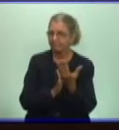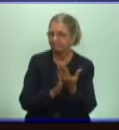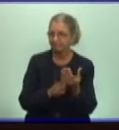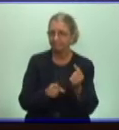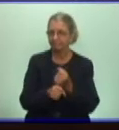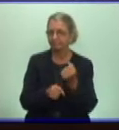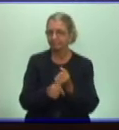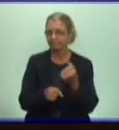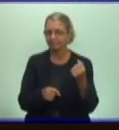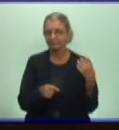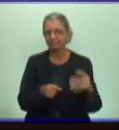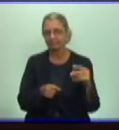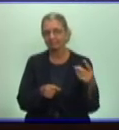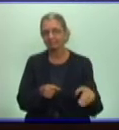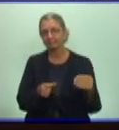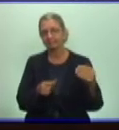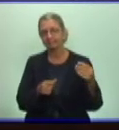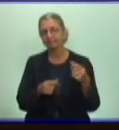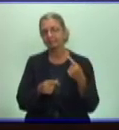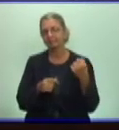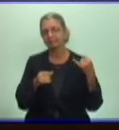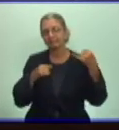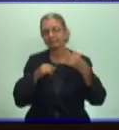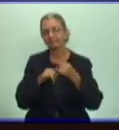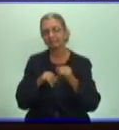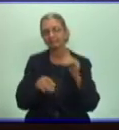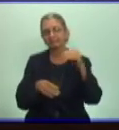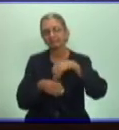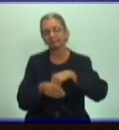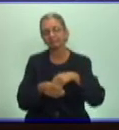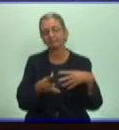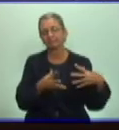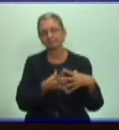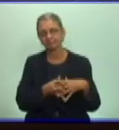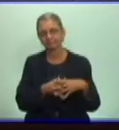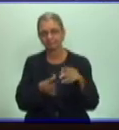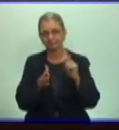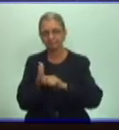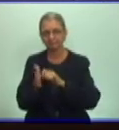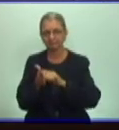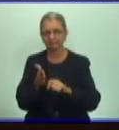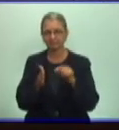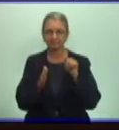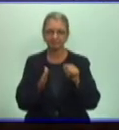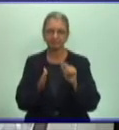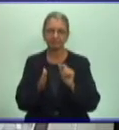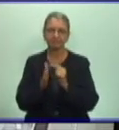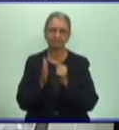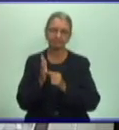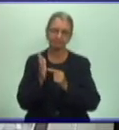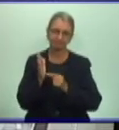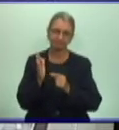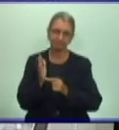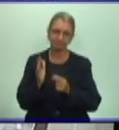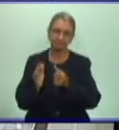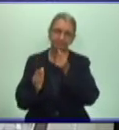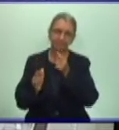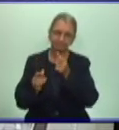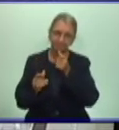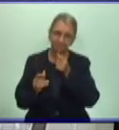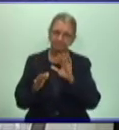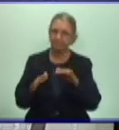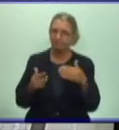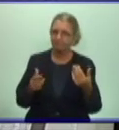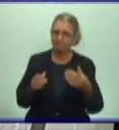integrador es caracterizar su localidad a partir del plan tipo con esos aspectos que se... Siguen las dudas y las preocupaciones realmente que se entiende por